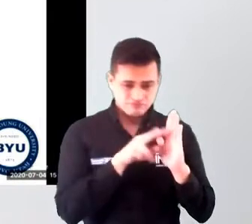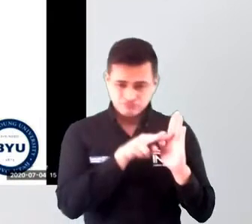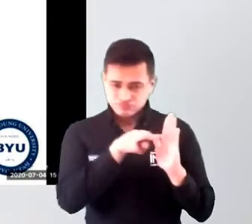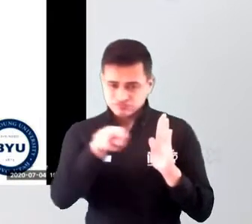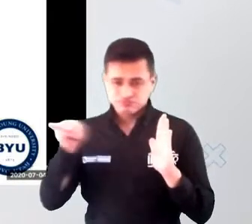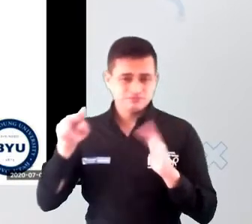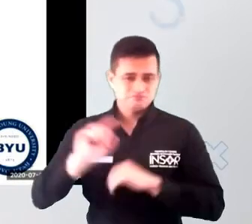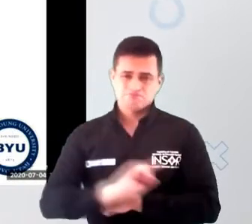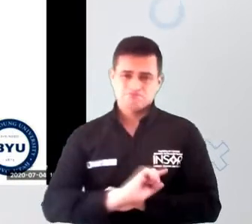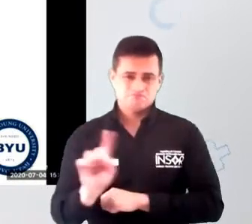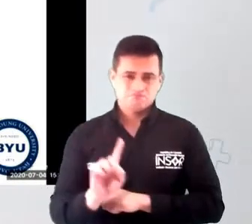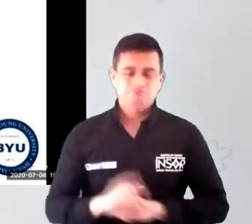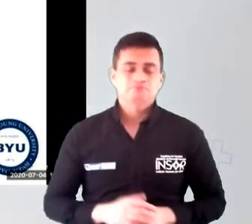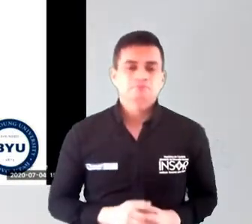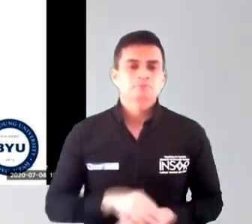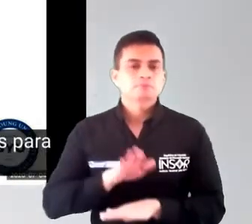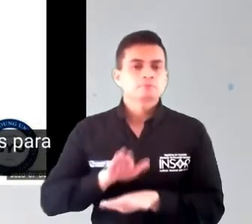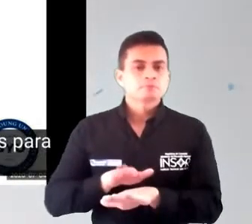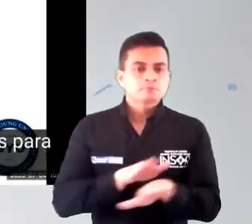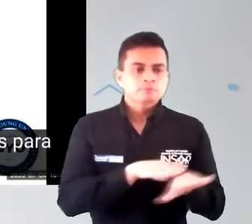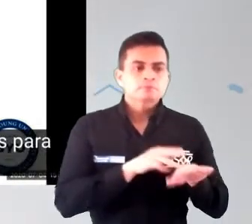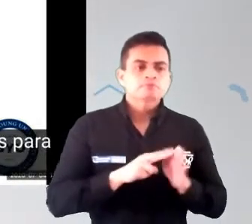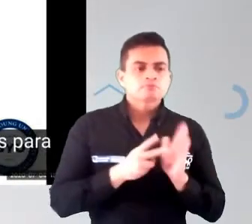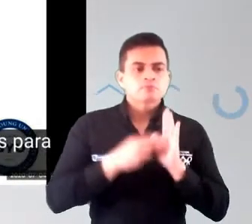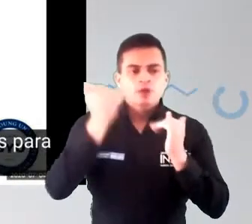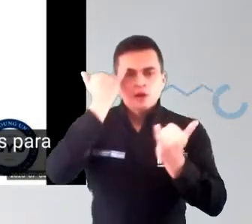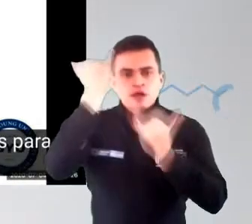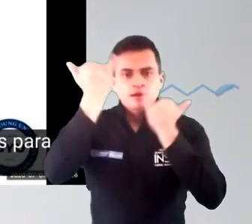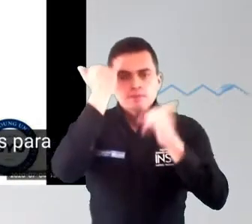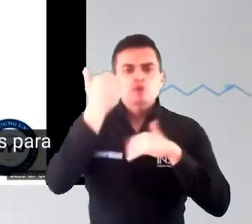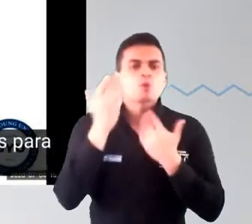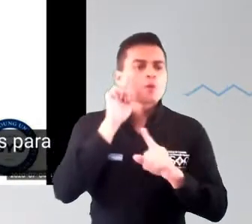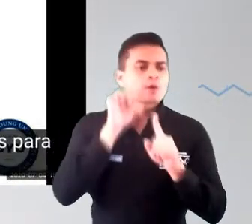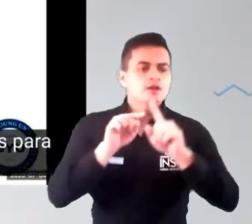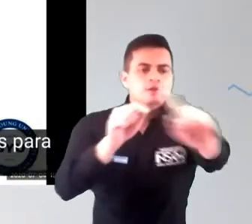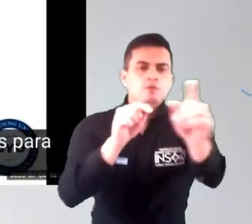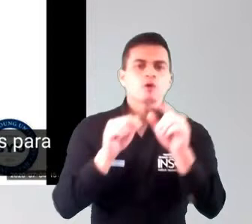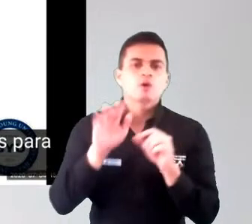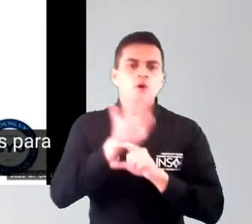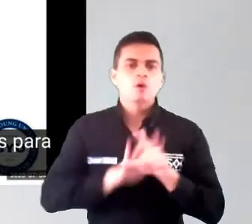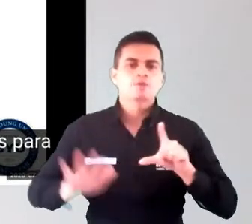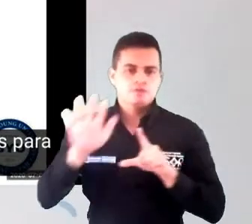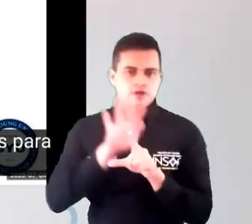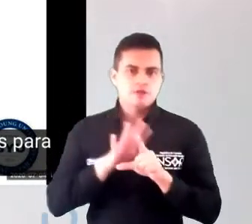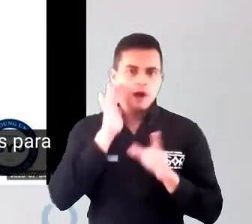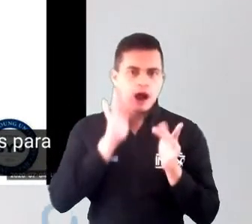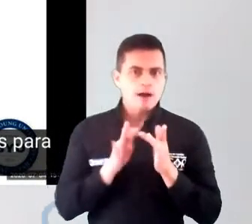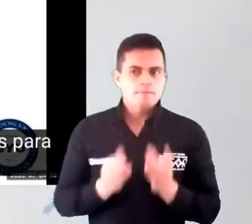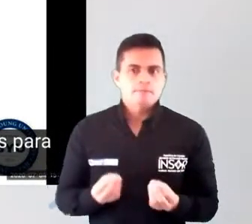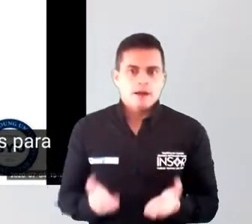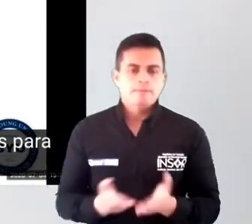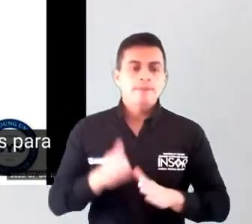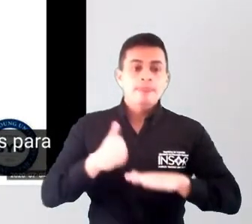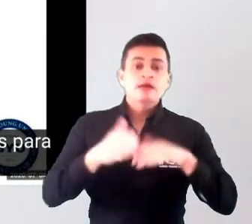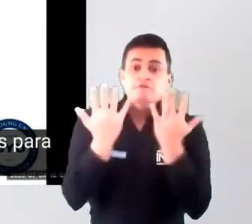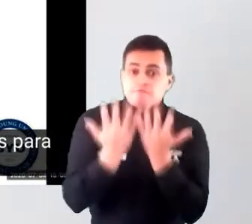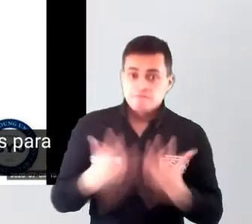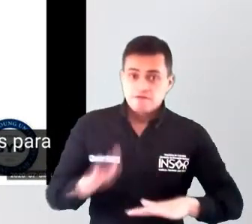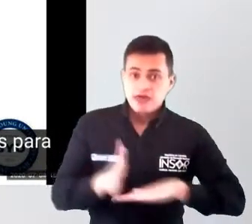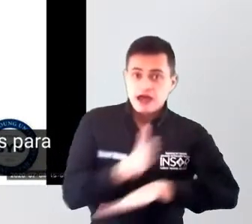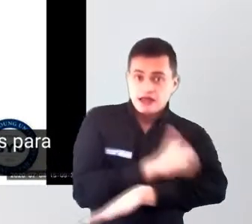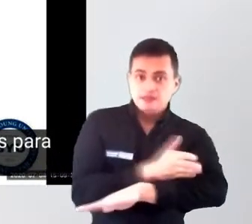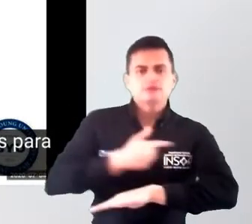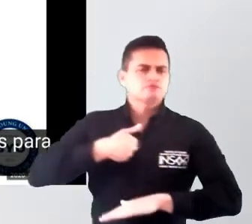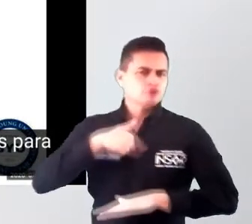Estas son algunas ideas para usar video para enseñar. Para concluir, quiero darles recursos que